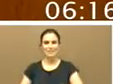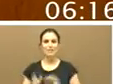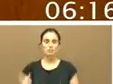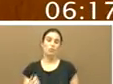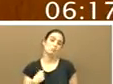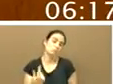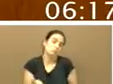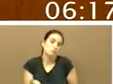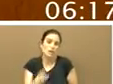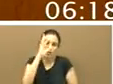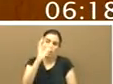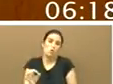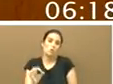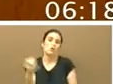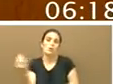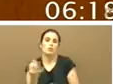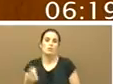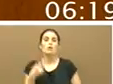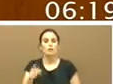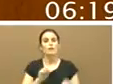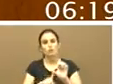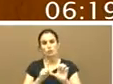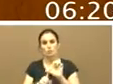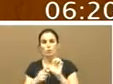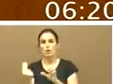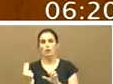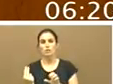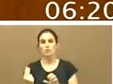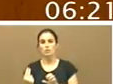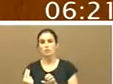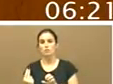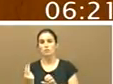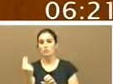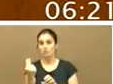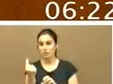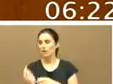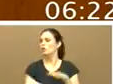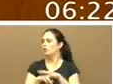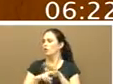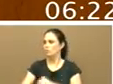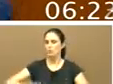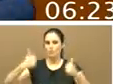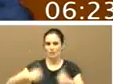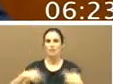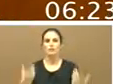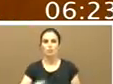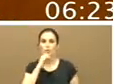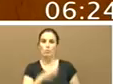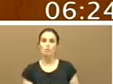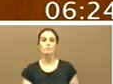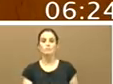lógicamente, se supondría que a Extremadura llegarían y llegasen menos recursos. Como extremeños,